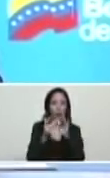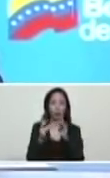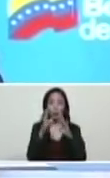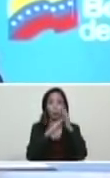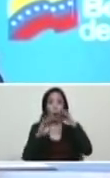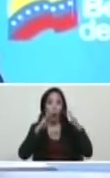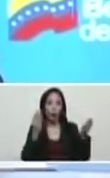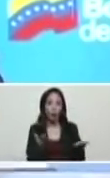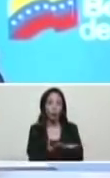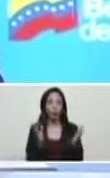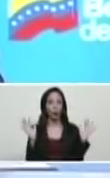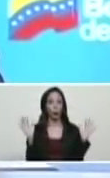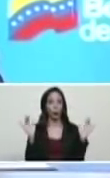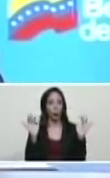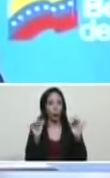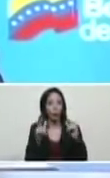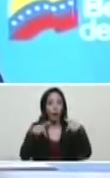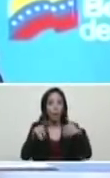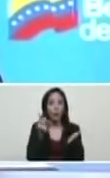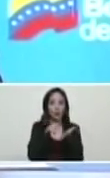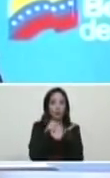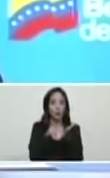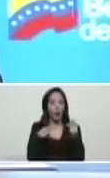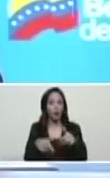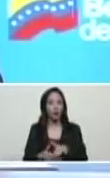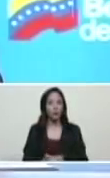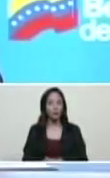mundo aquí a participar.